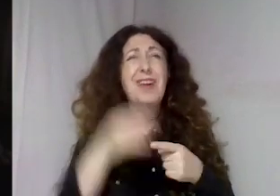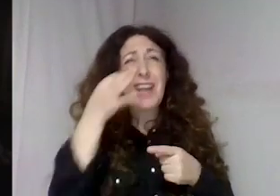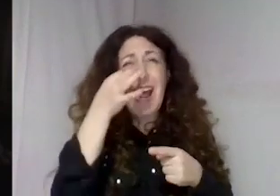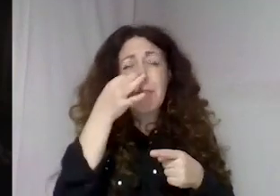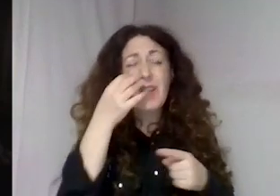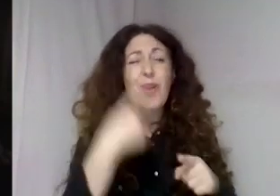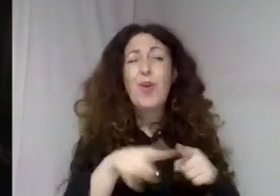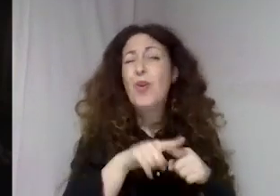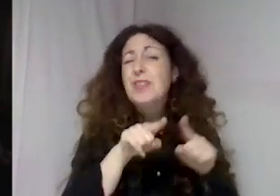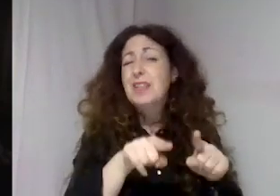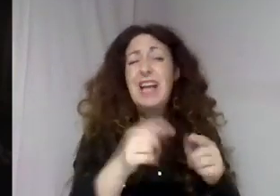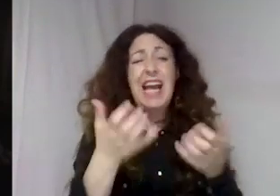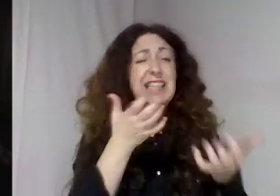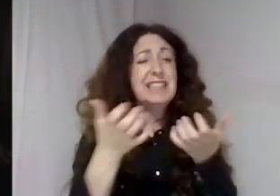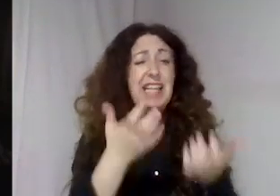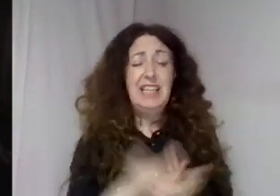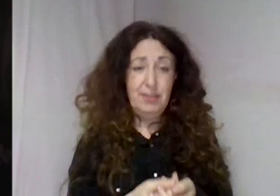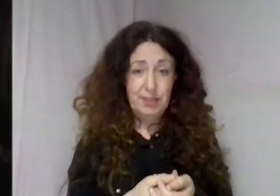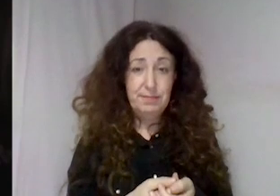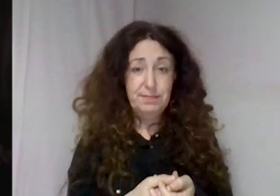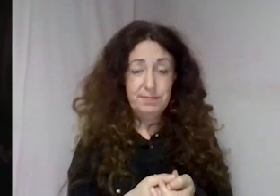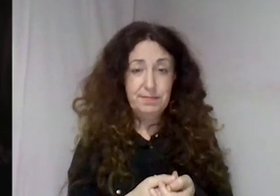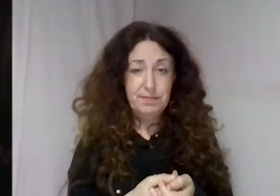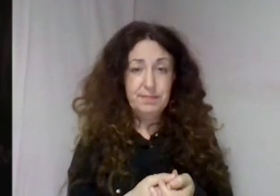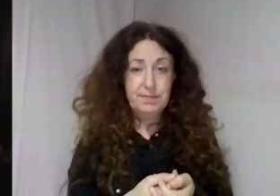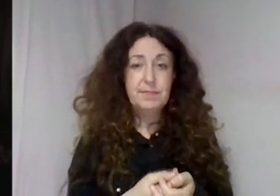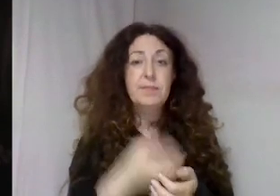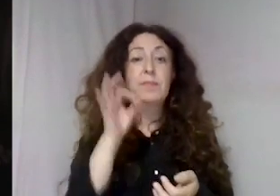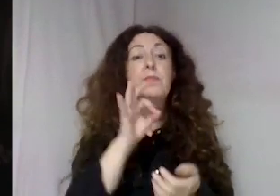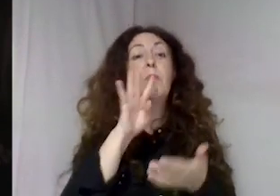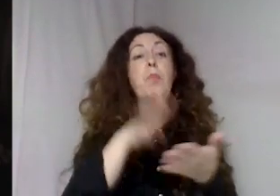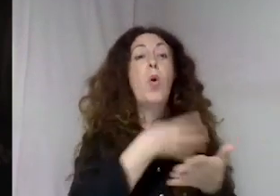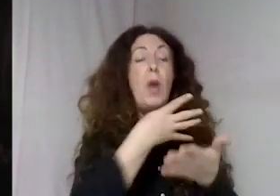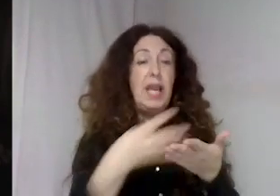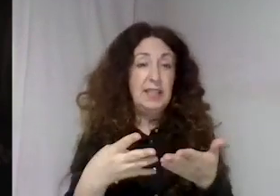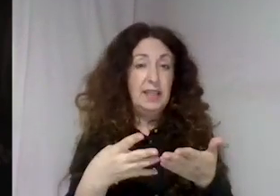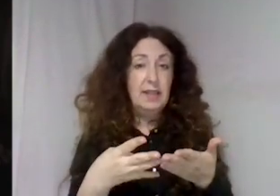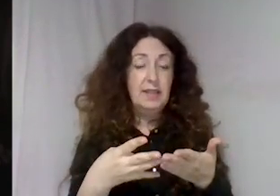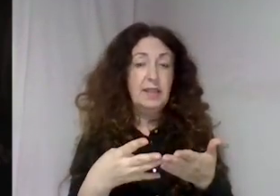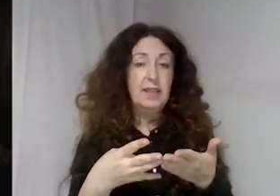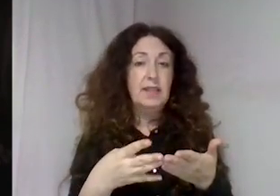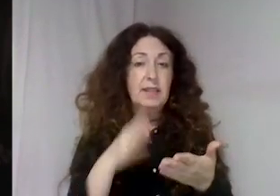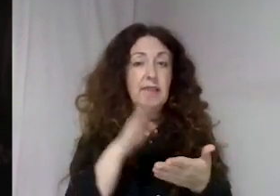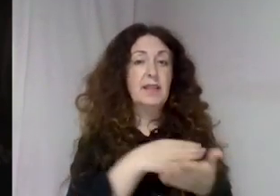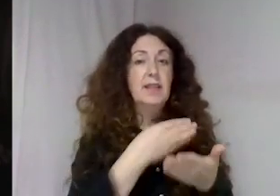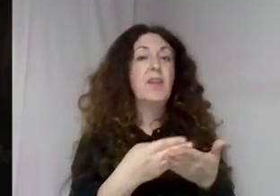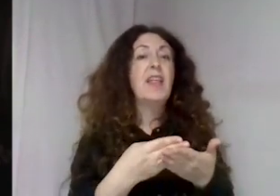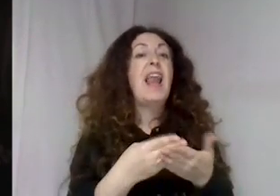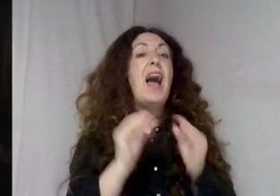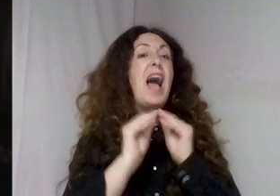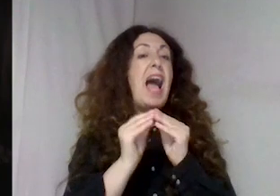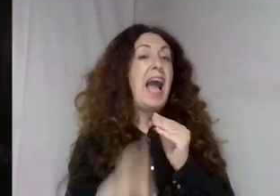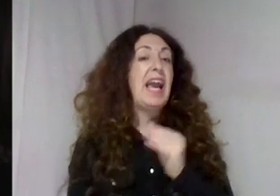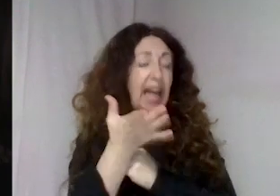mucho porque nos parapetamos en valores éticos para cuestiones que son puramente